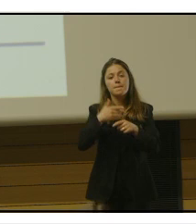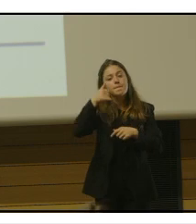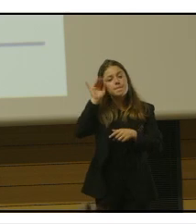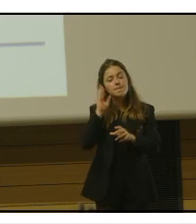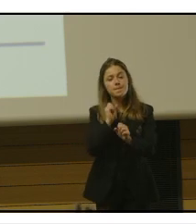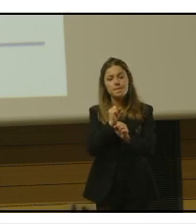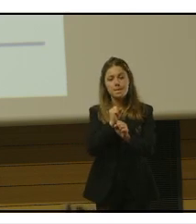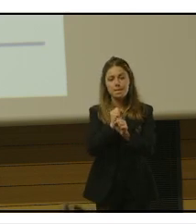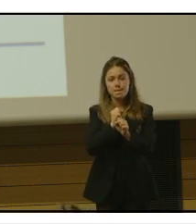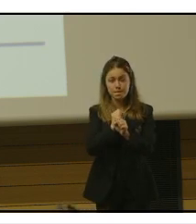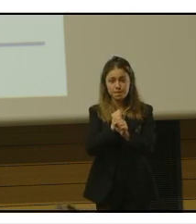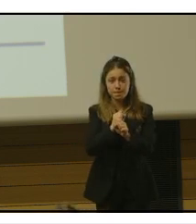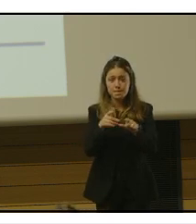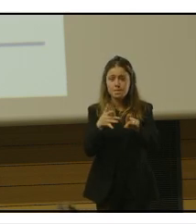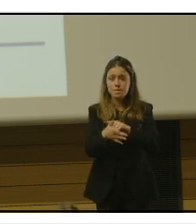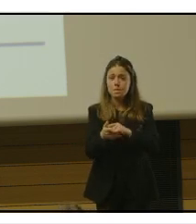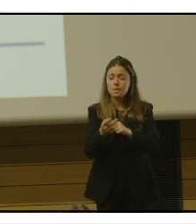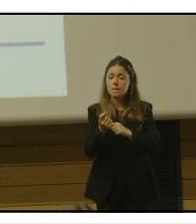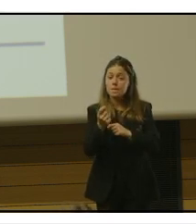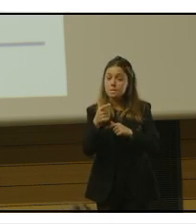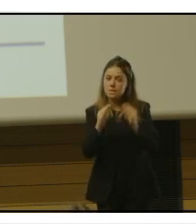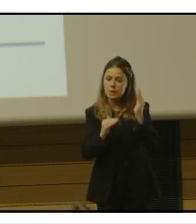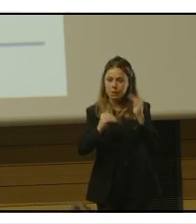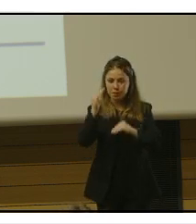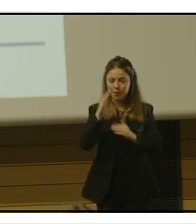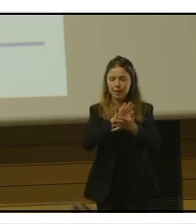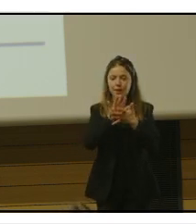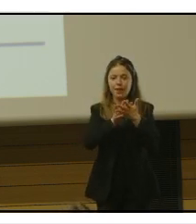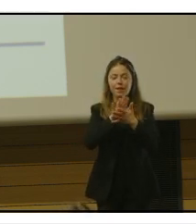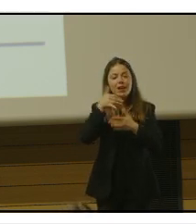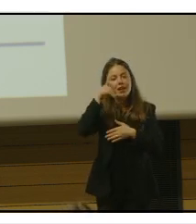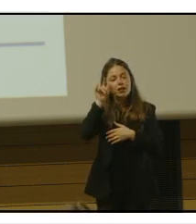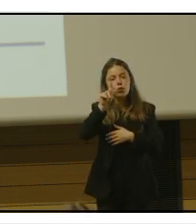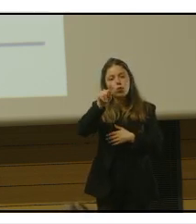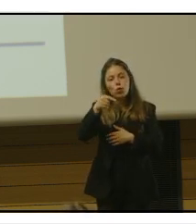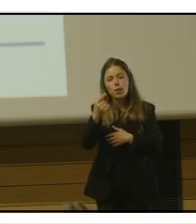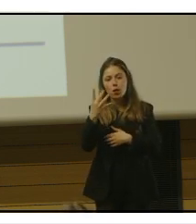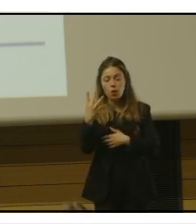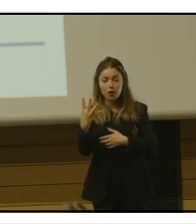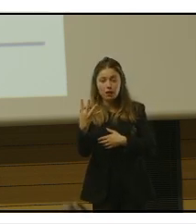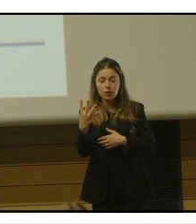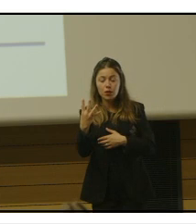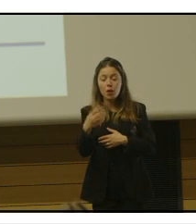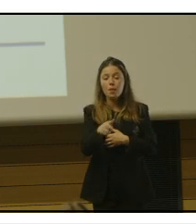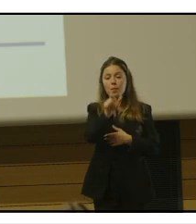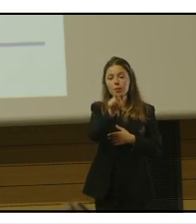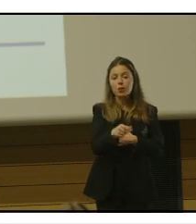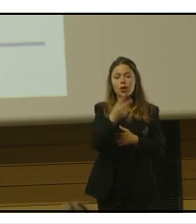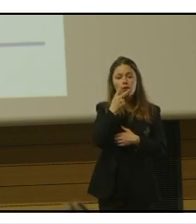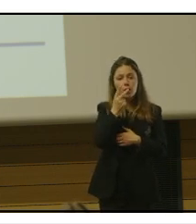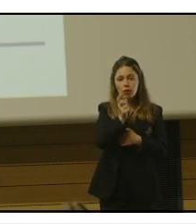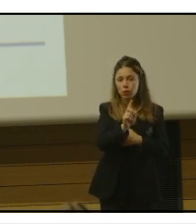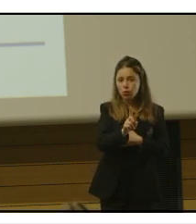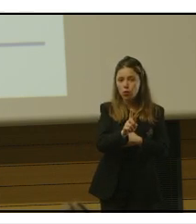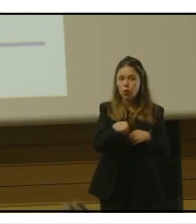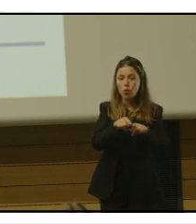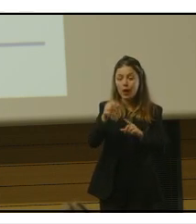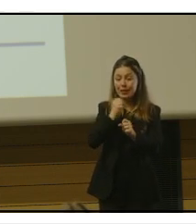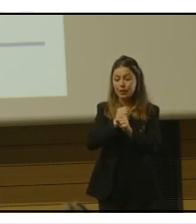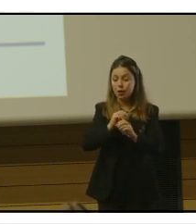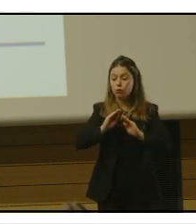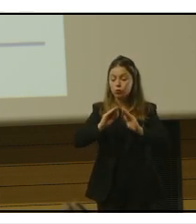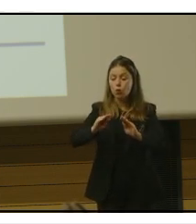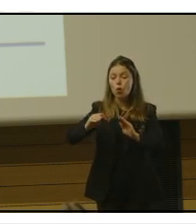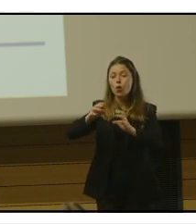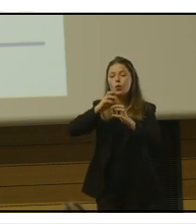la exposición en el trabajo todavía es un poquito superior, y estamos hablando de riesgos de 1,4. Una persona no fumadora que está expuesta en su trabajo